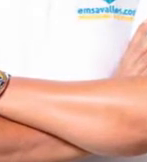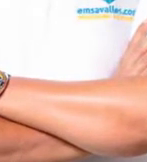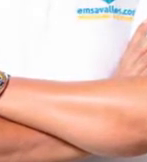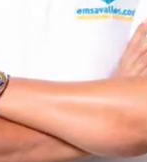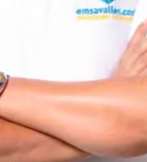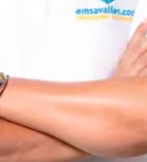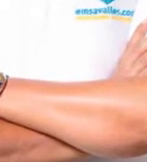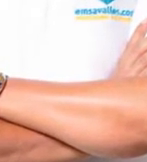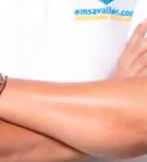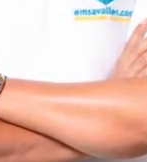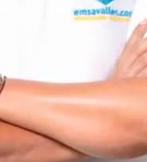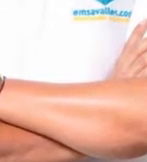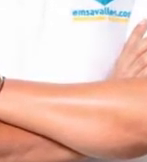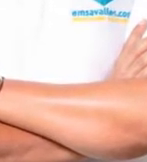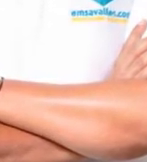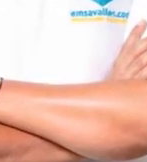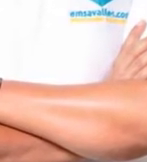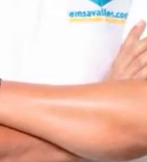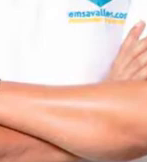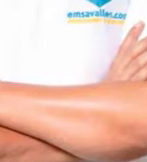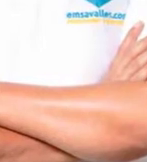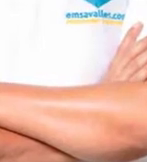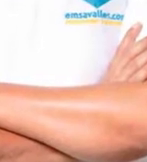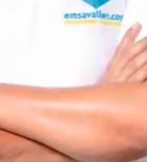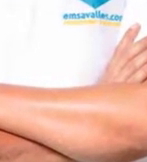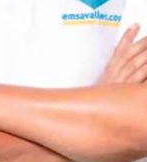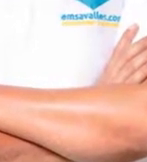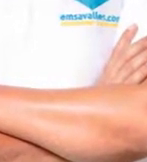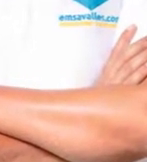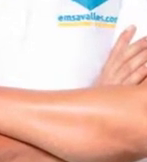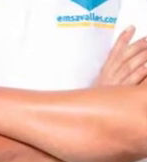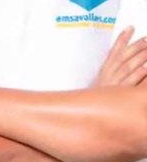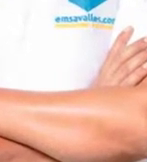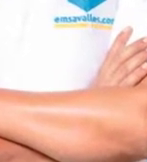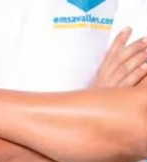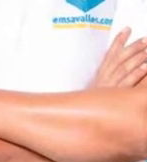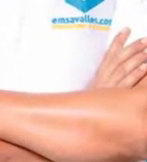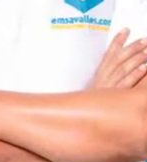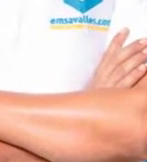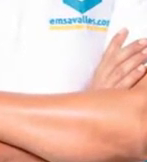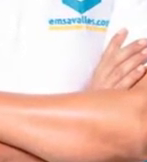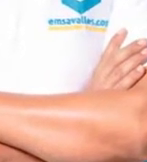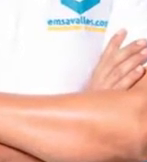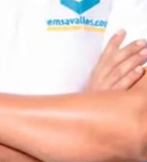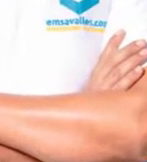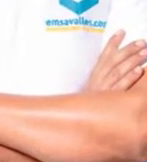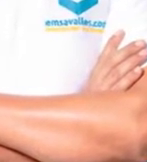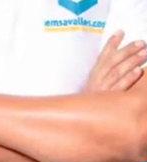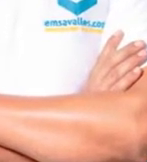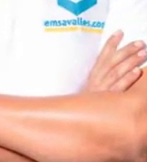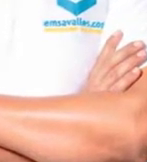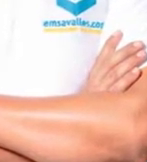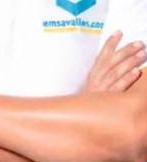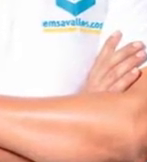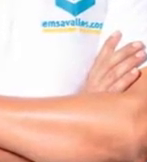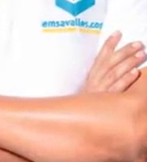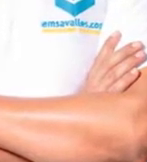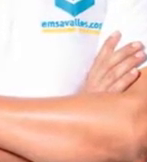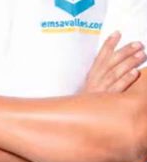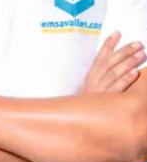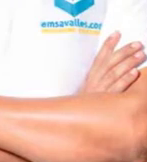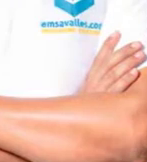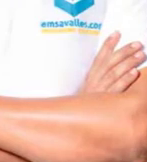bueno, el procedimiento legal es que el gobernador propusiera una nueva terna para elegir al nuevo